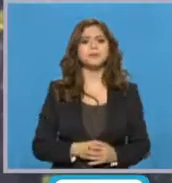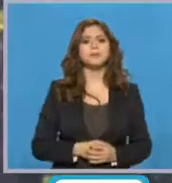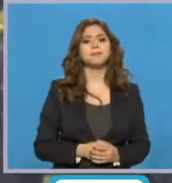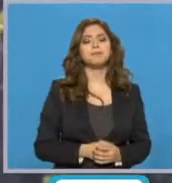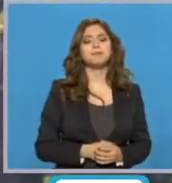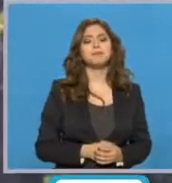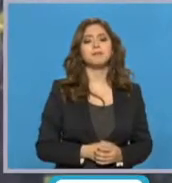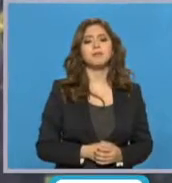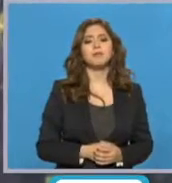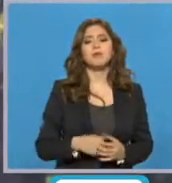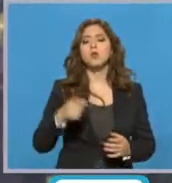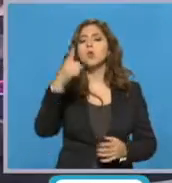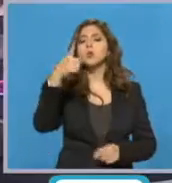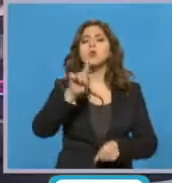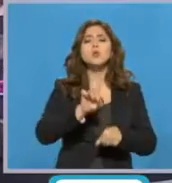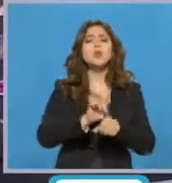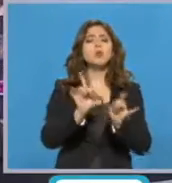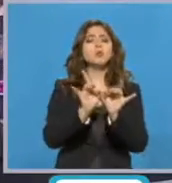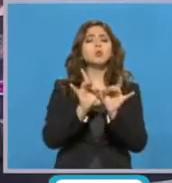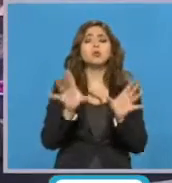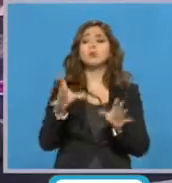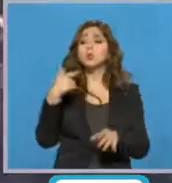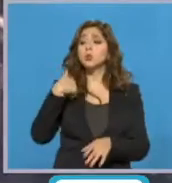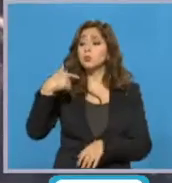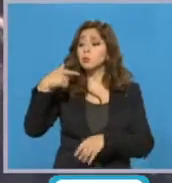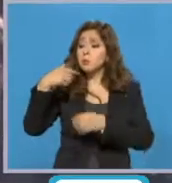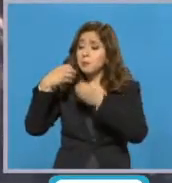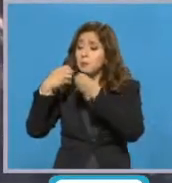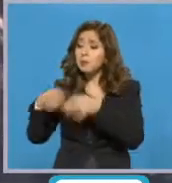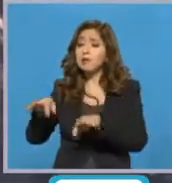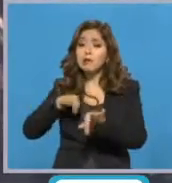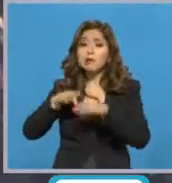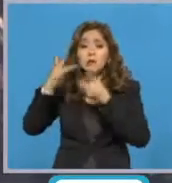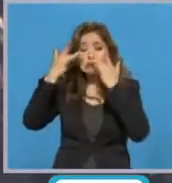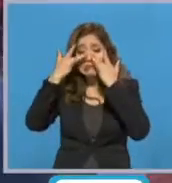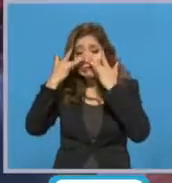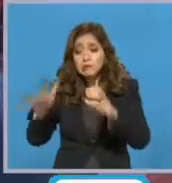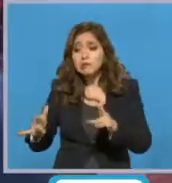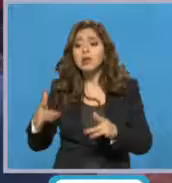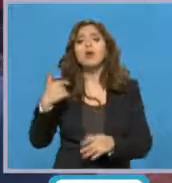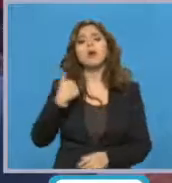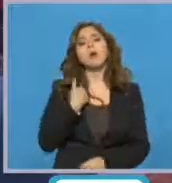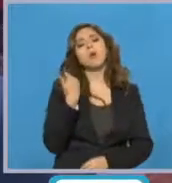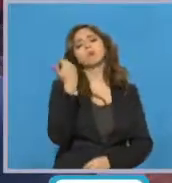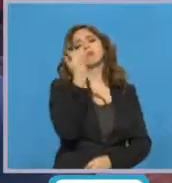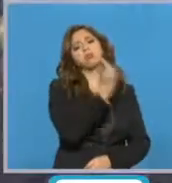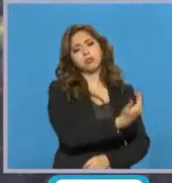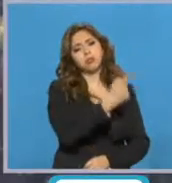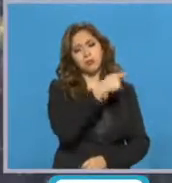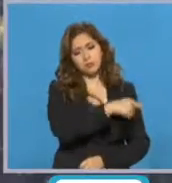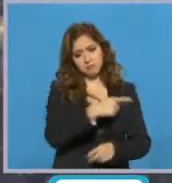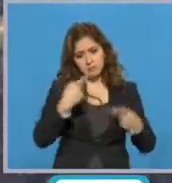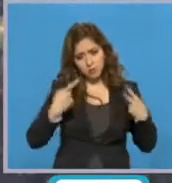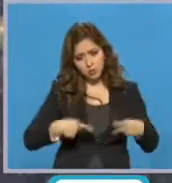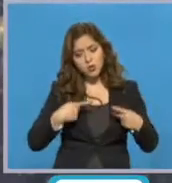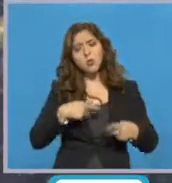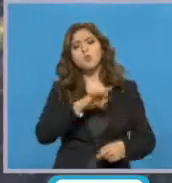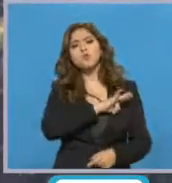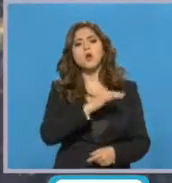cuando yo me quede sin chamba, le pueda pedir al otro socio, ¿no? Así, esas fueran las reglas del juego, pues que me dé una